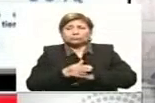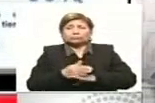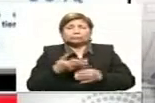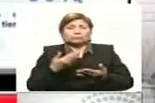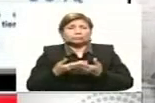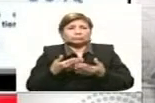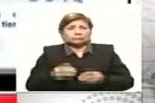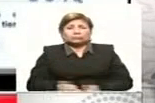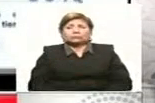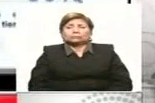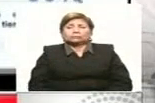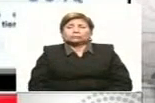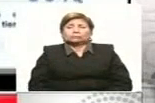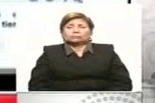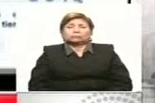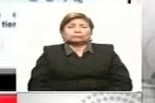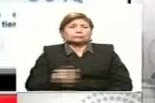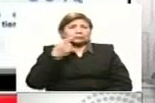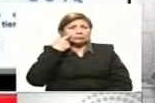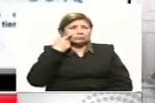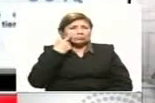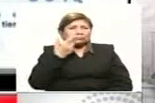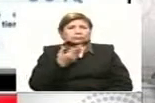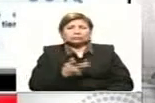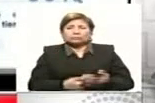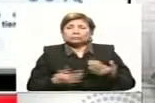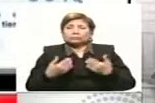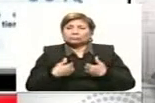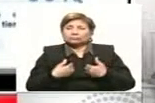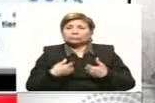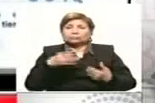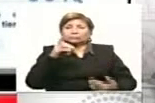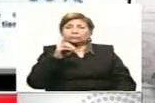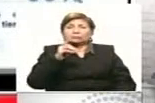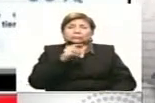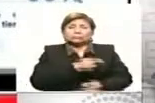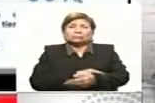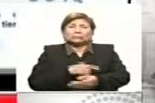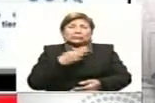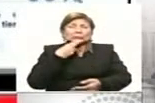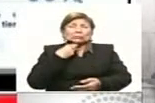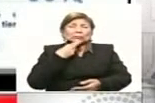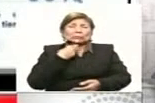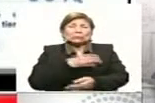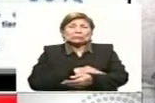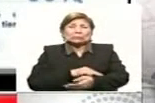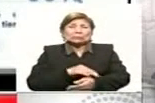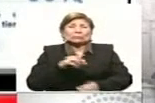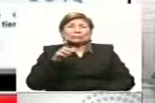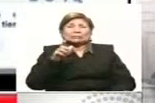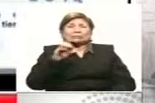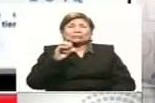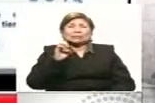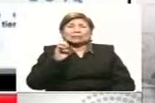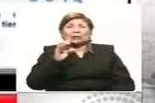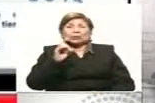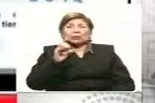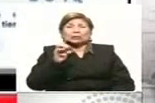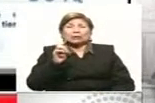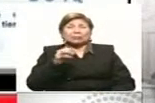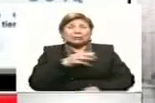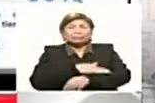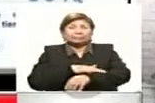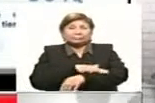intensivos desconocían que tenían diabetes y resultaban con valores altos de glucemias, ¿no? Esto es una muestra